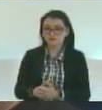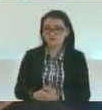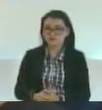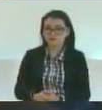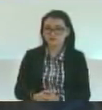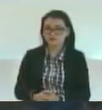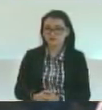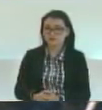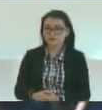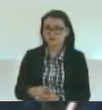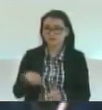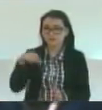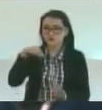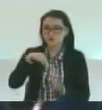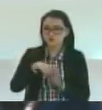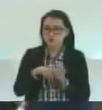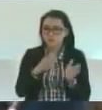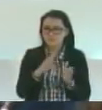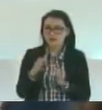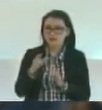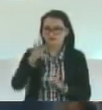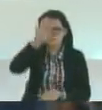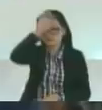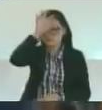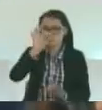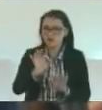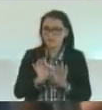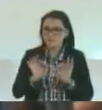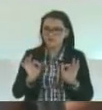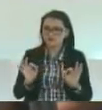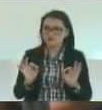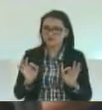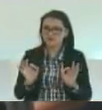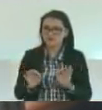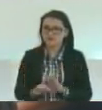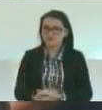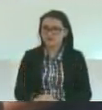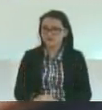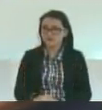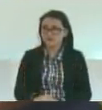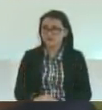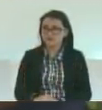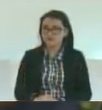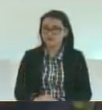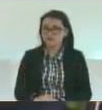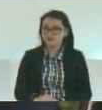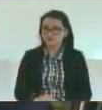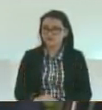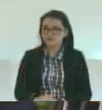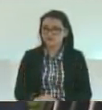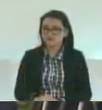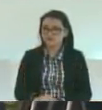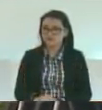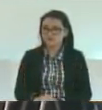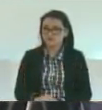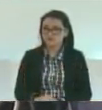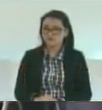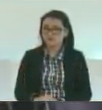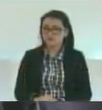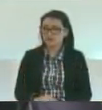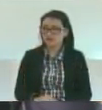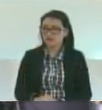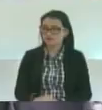la explotación con el plan minero especial, tú sabes que el nivel de caos y